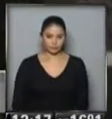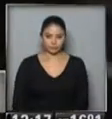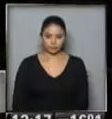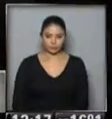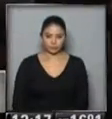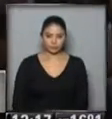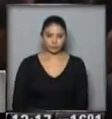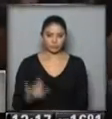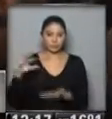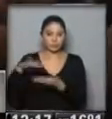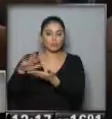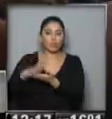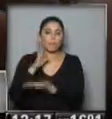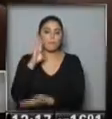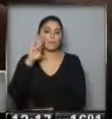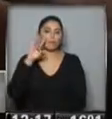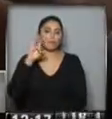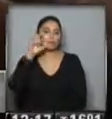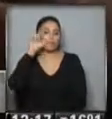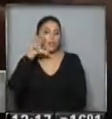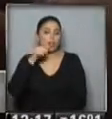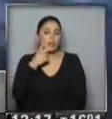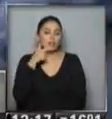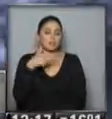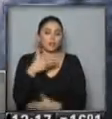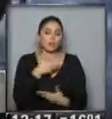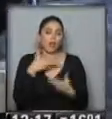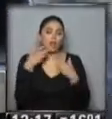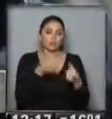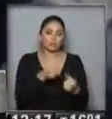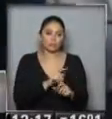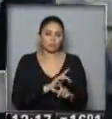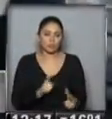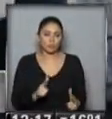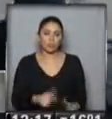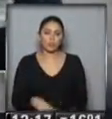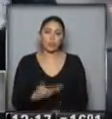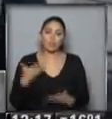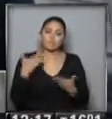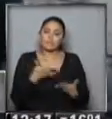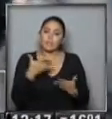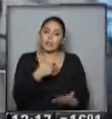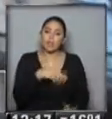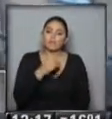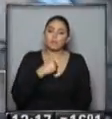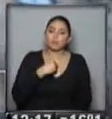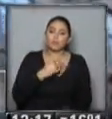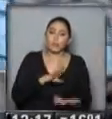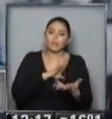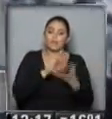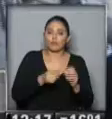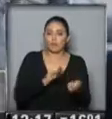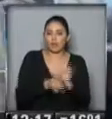Desde Bruselas, el gobierno de Passos Coelho no ha recibido gestos comprensivos. Le exigieron que demuestre su voluntad de llevar a cabo el